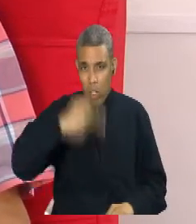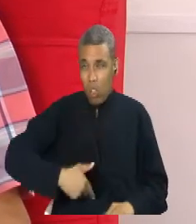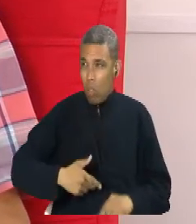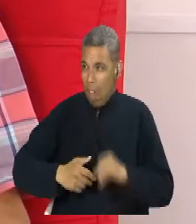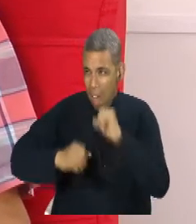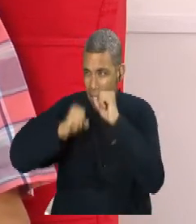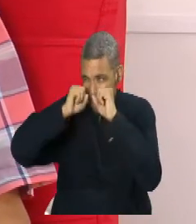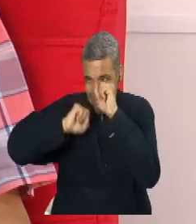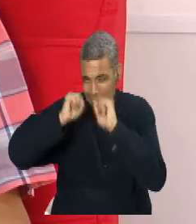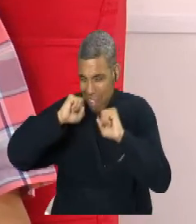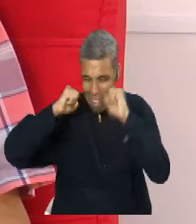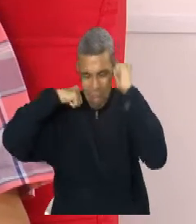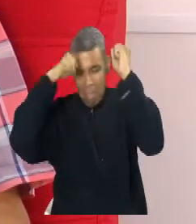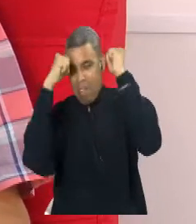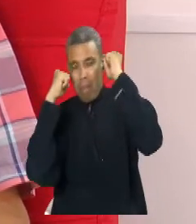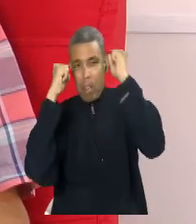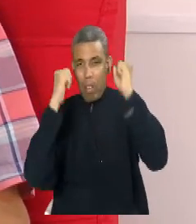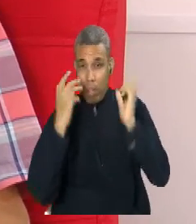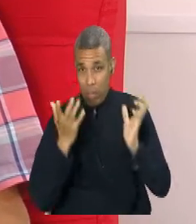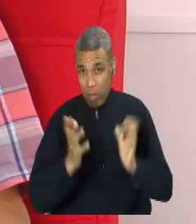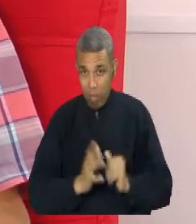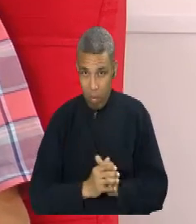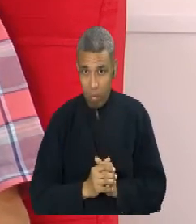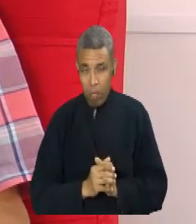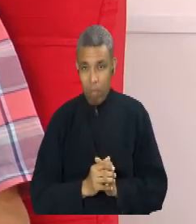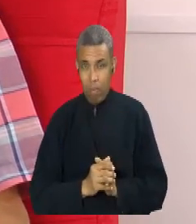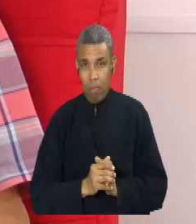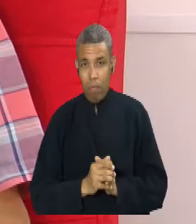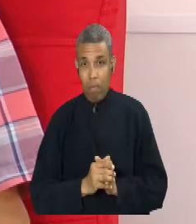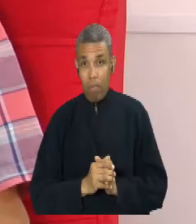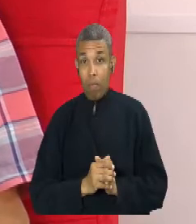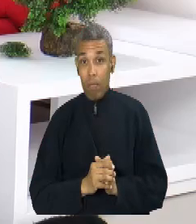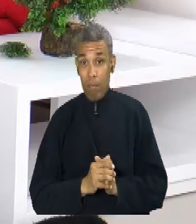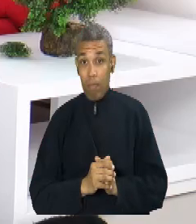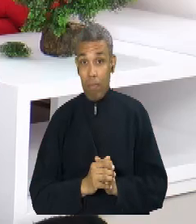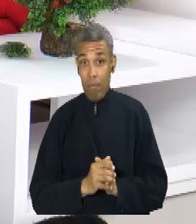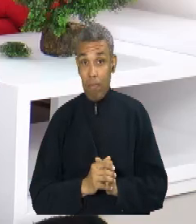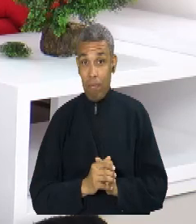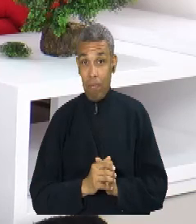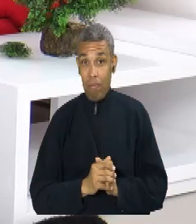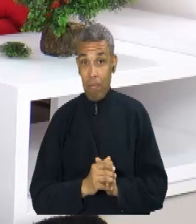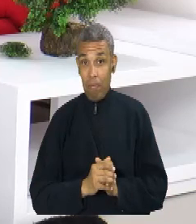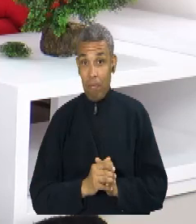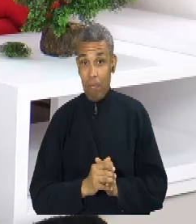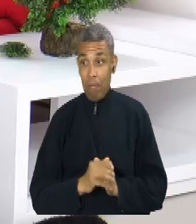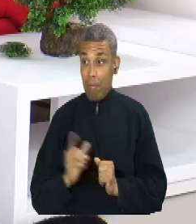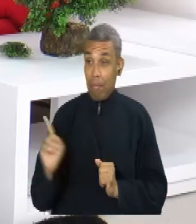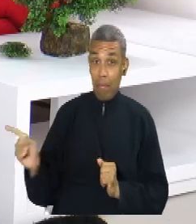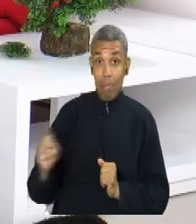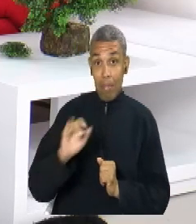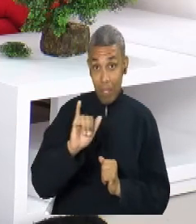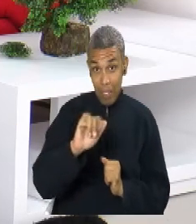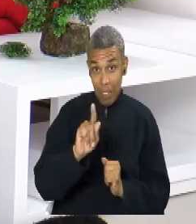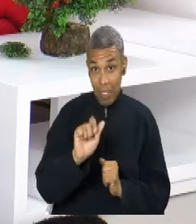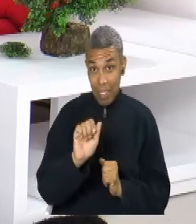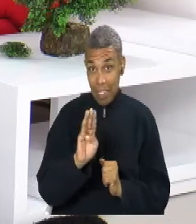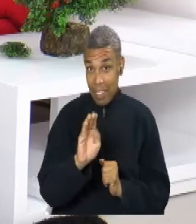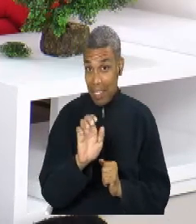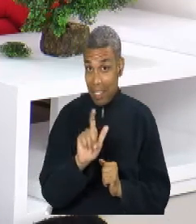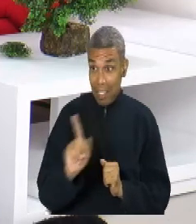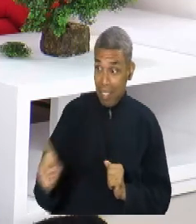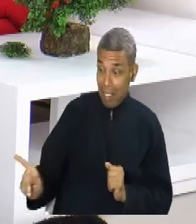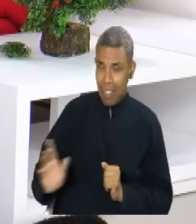ejemplo que nos daba isabel aquí excelente sí muy bueno es una manera de poder también persuadir al niño de que